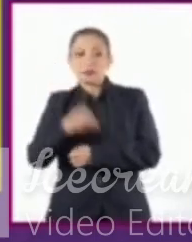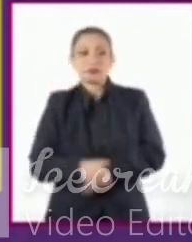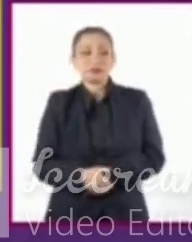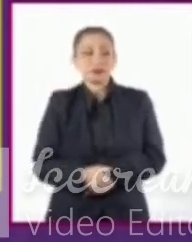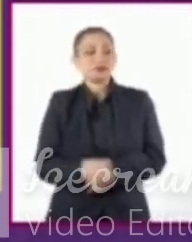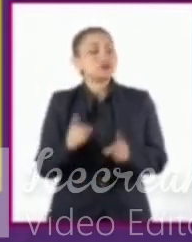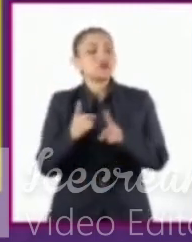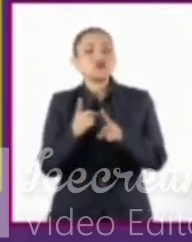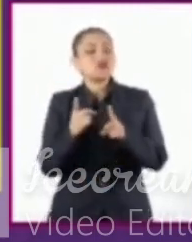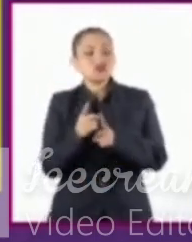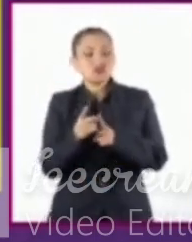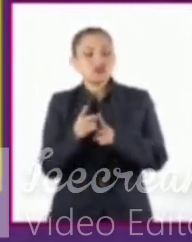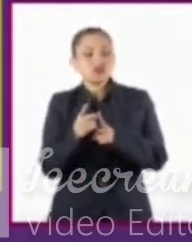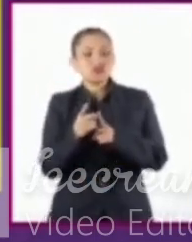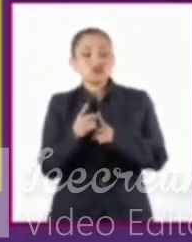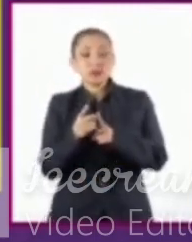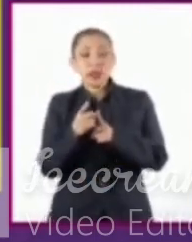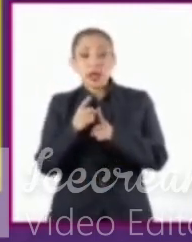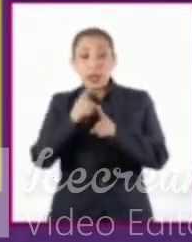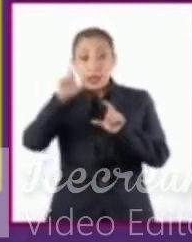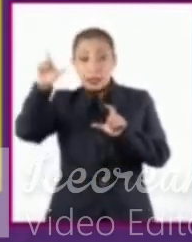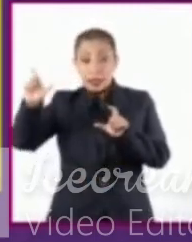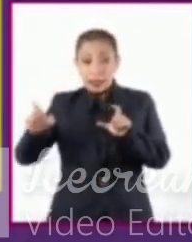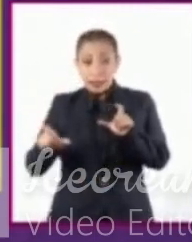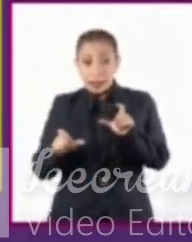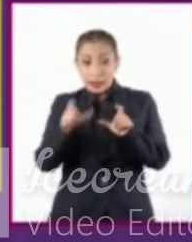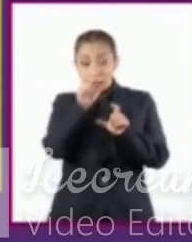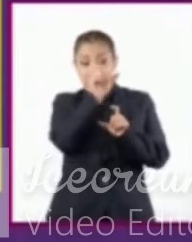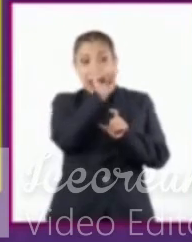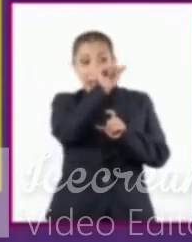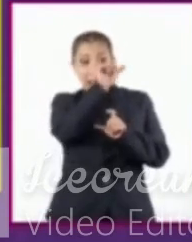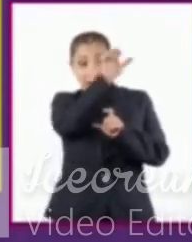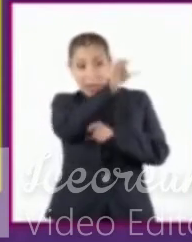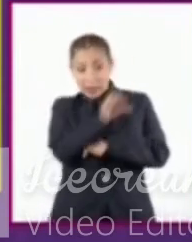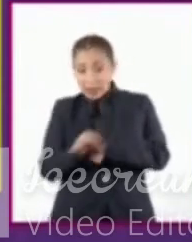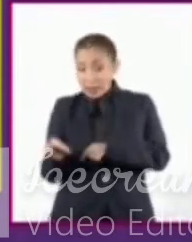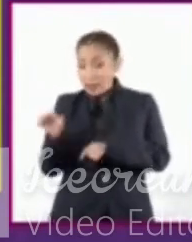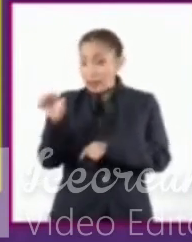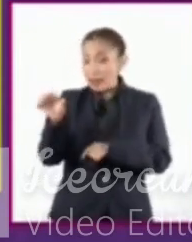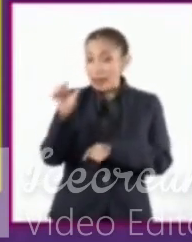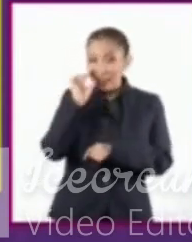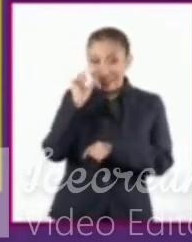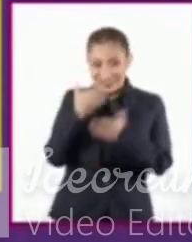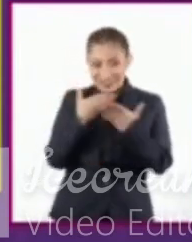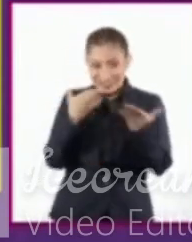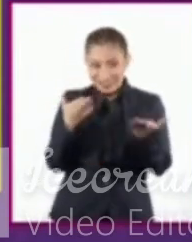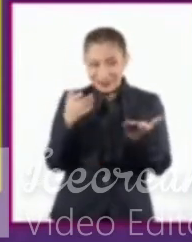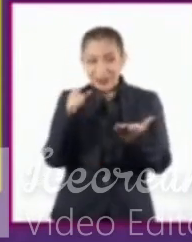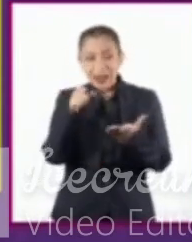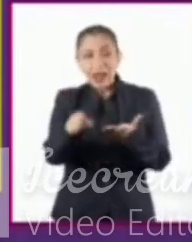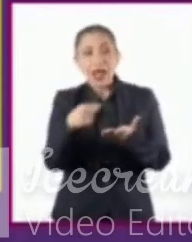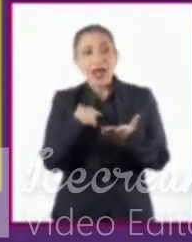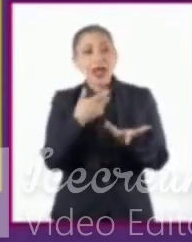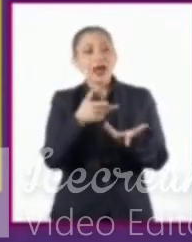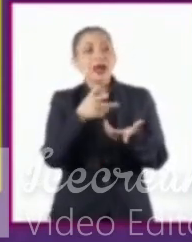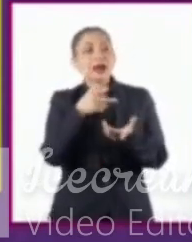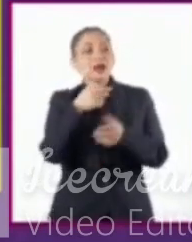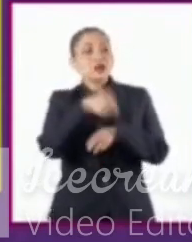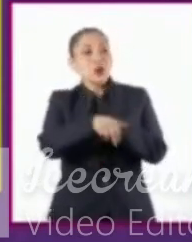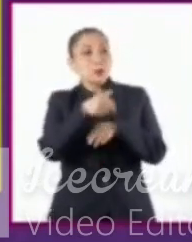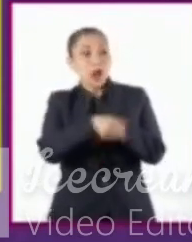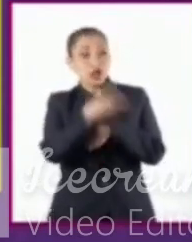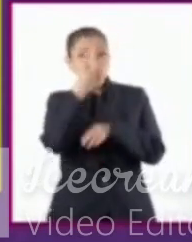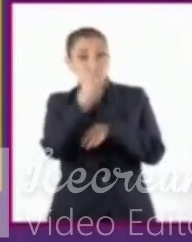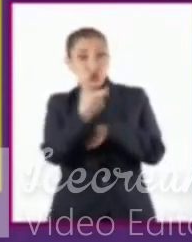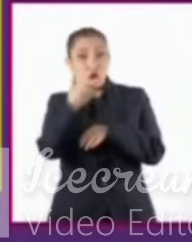en donde al transponer la letra a, que en este caso es el término de